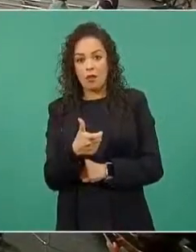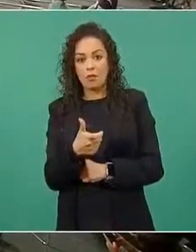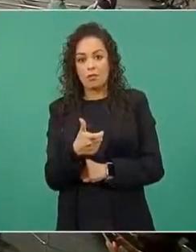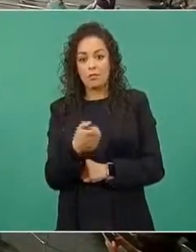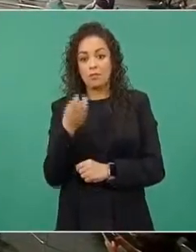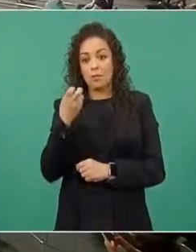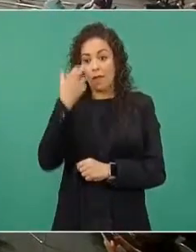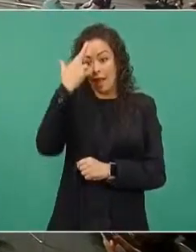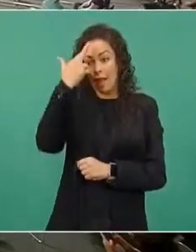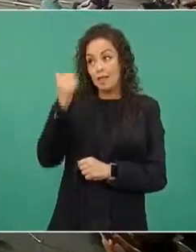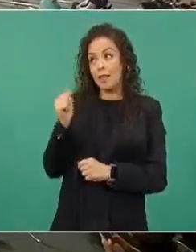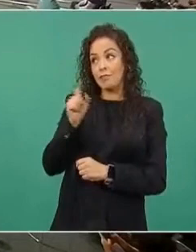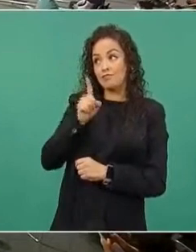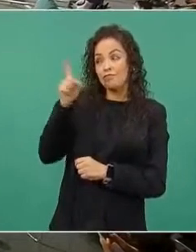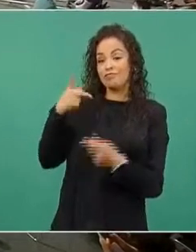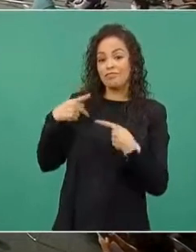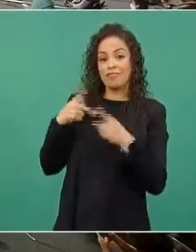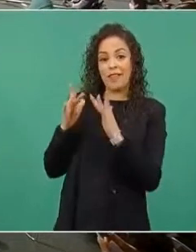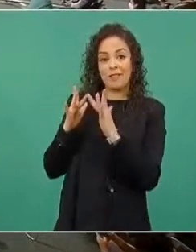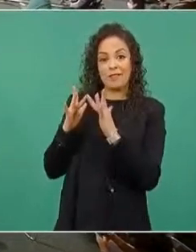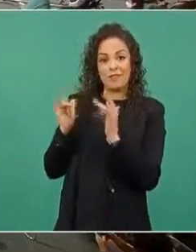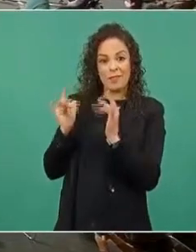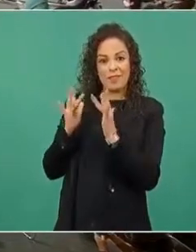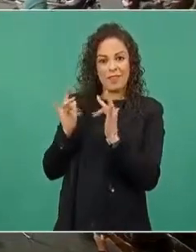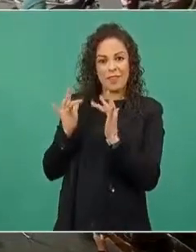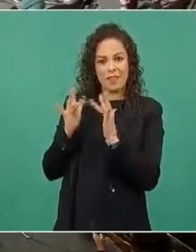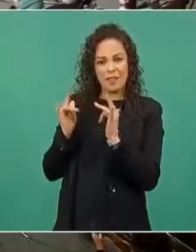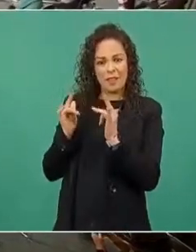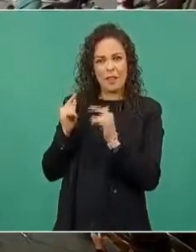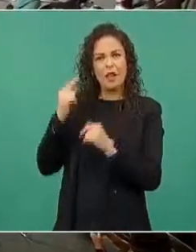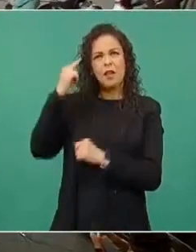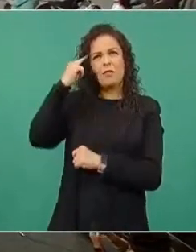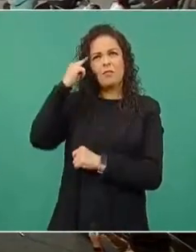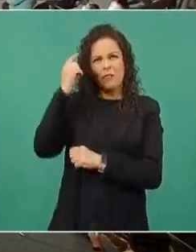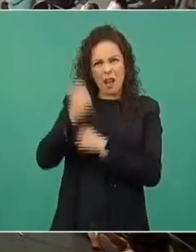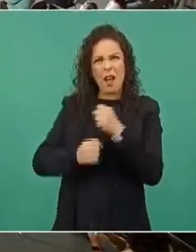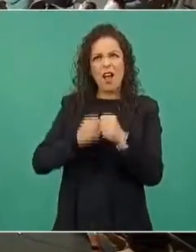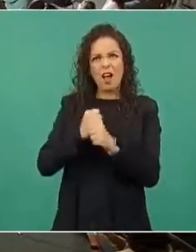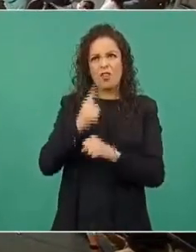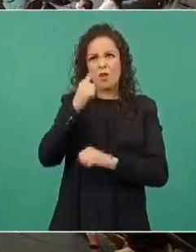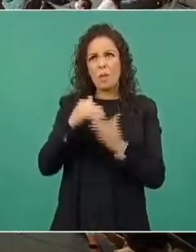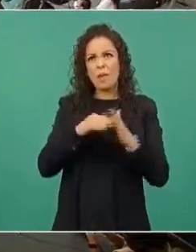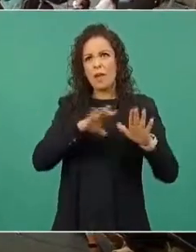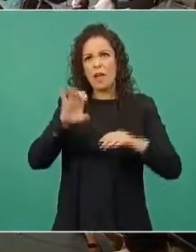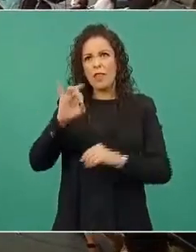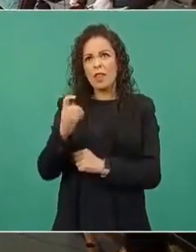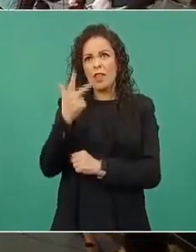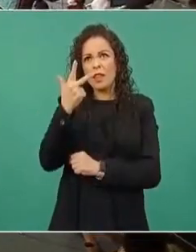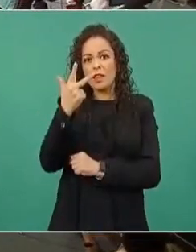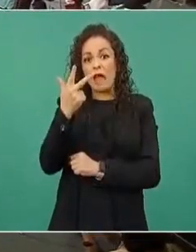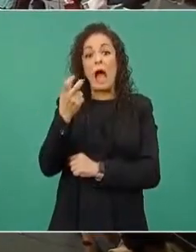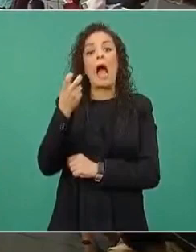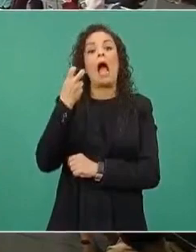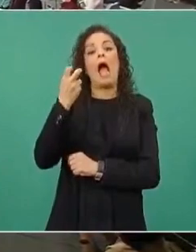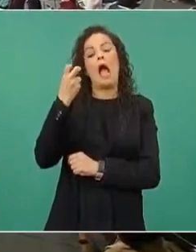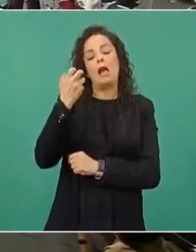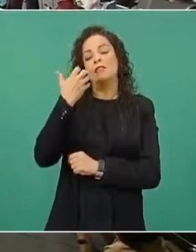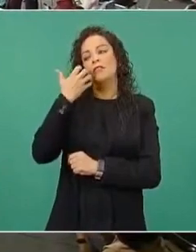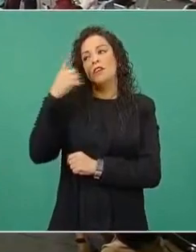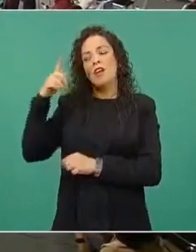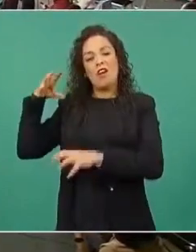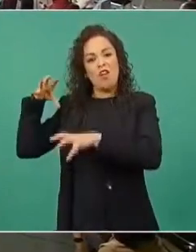franceses, si no me equivoco, 1838, para invadirnos. Por eso se